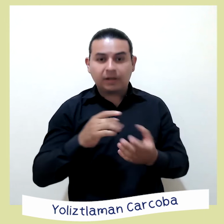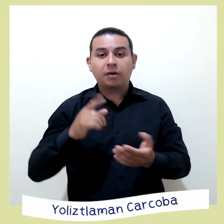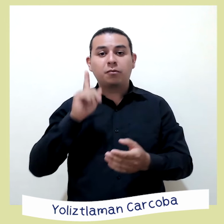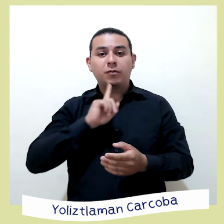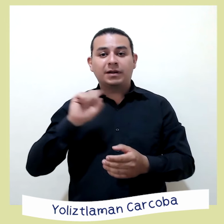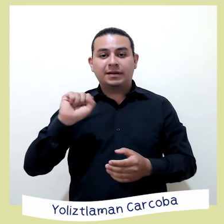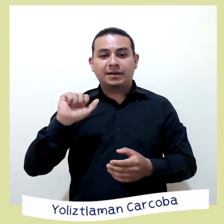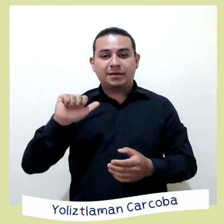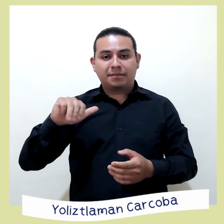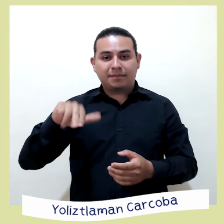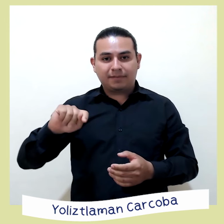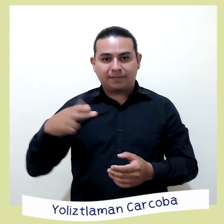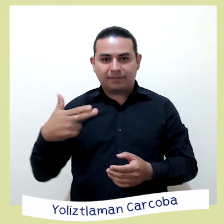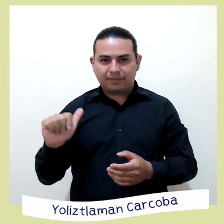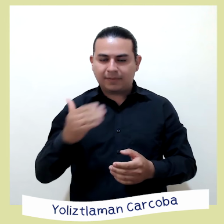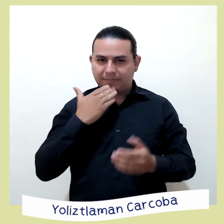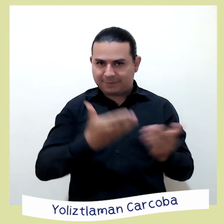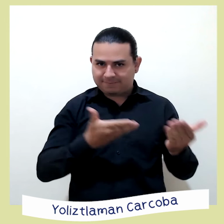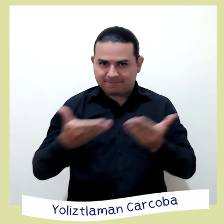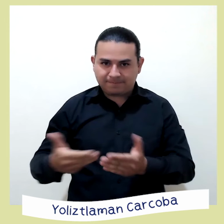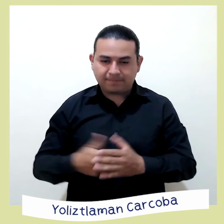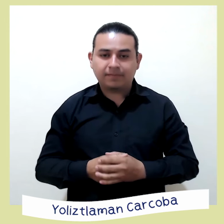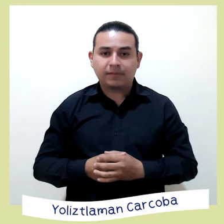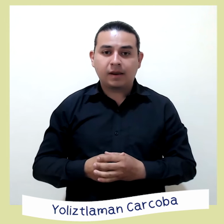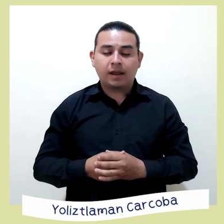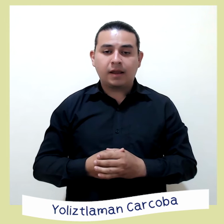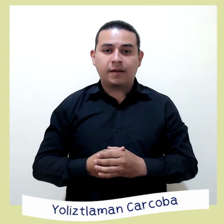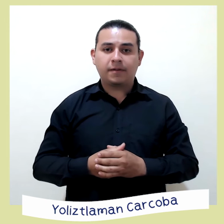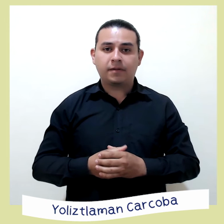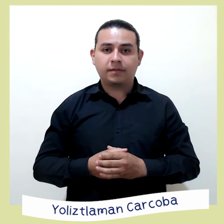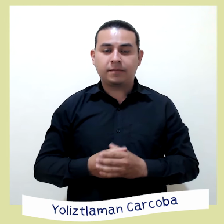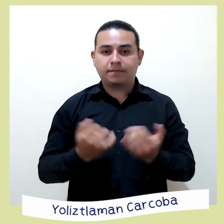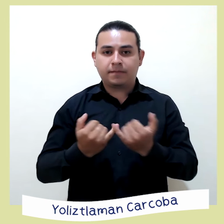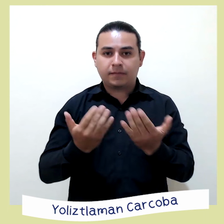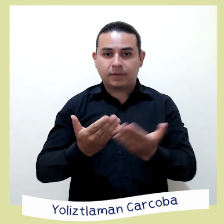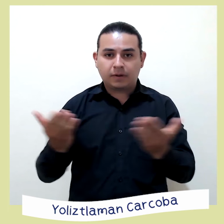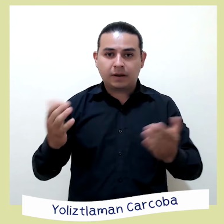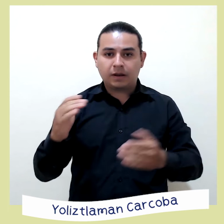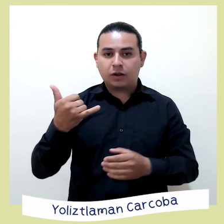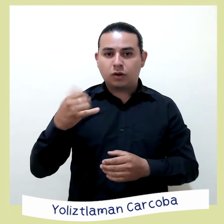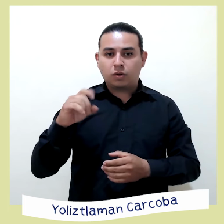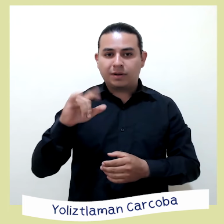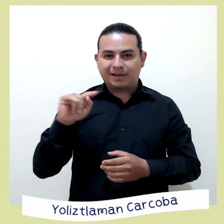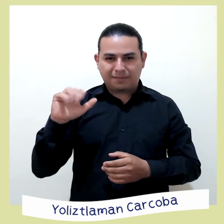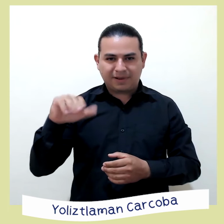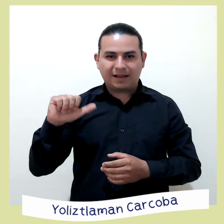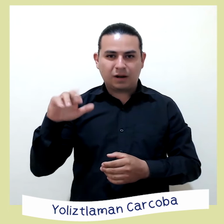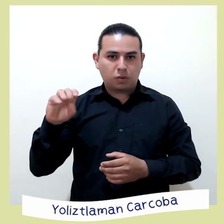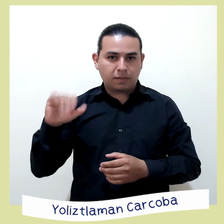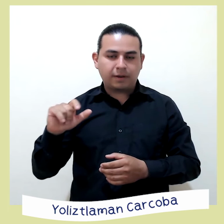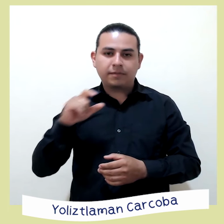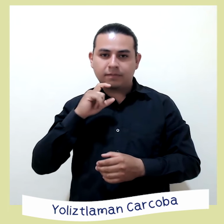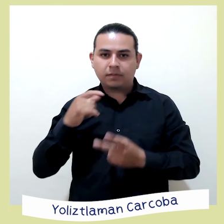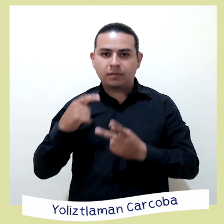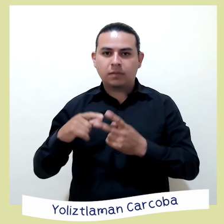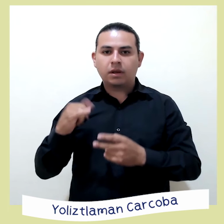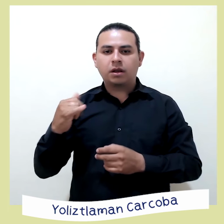Calle, que se transmite en Radio Nopal vía Internet. Bienvenida, Samantha.